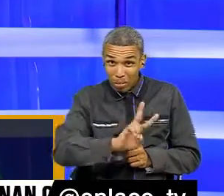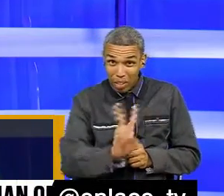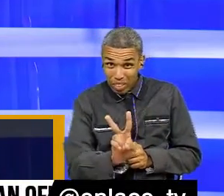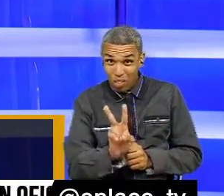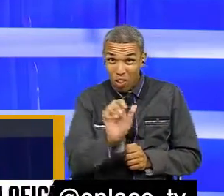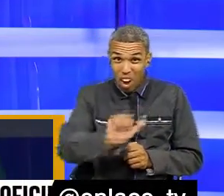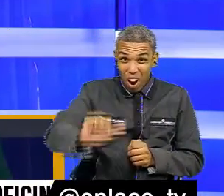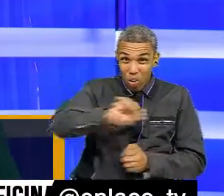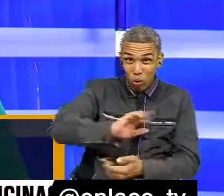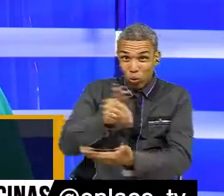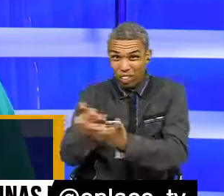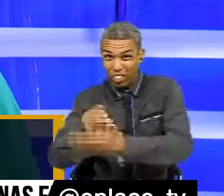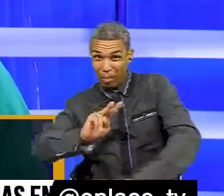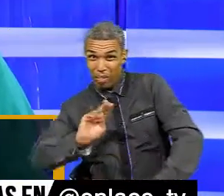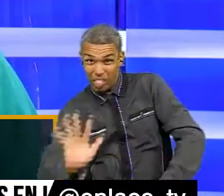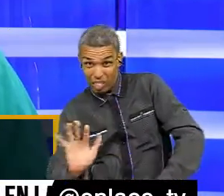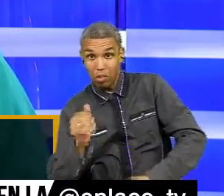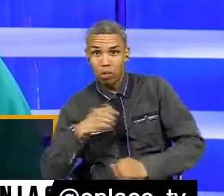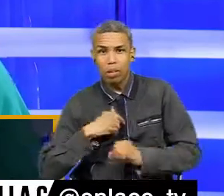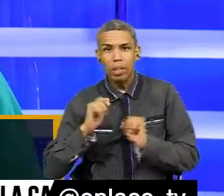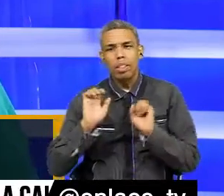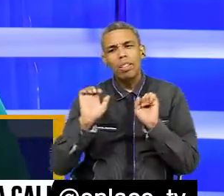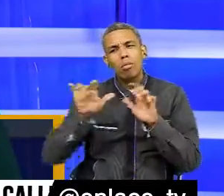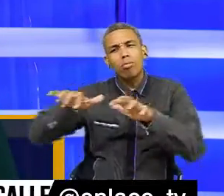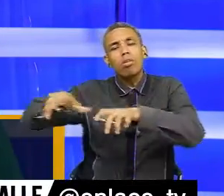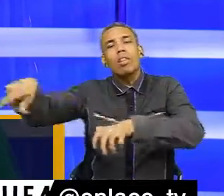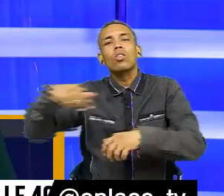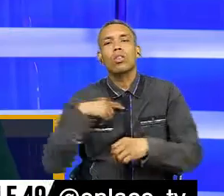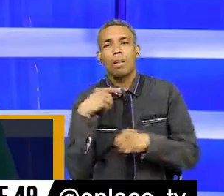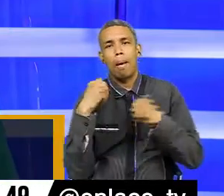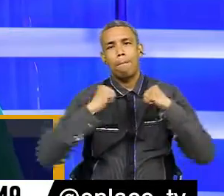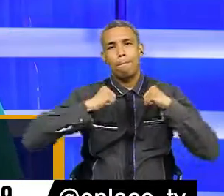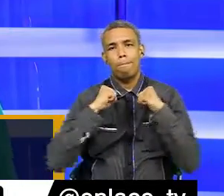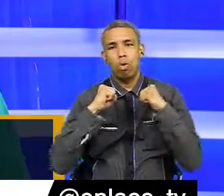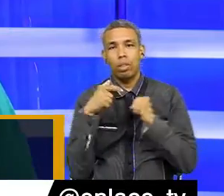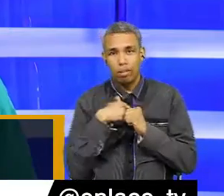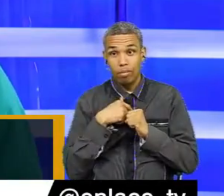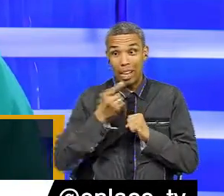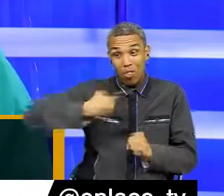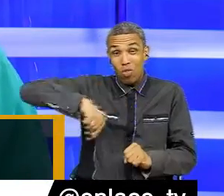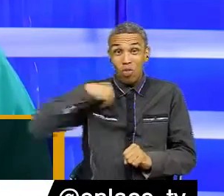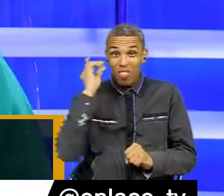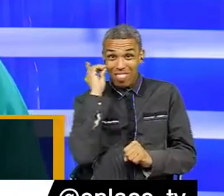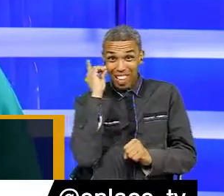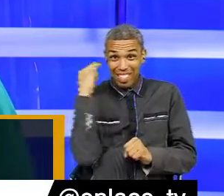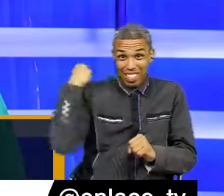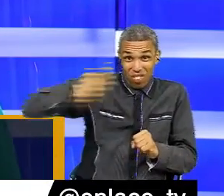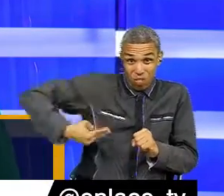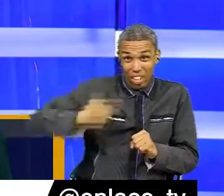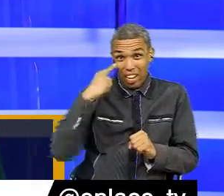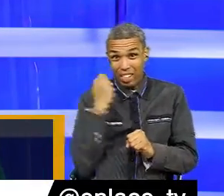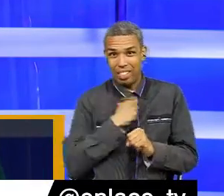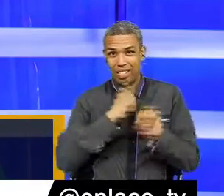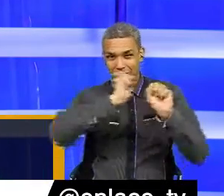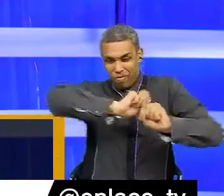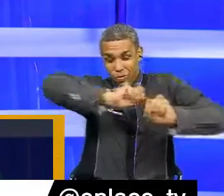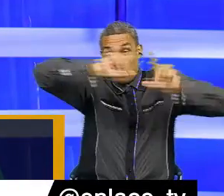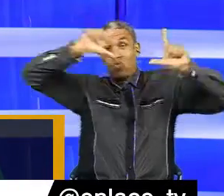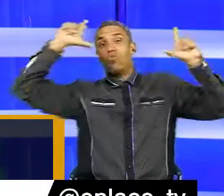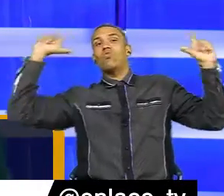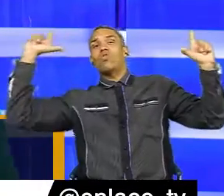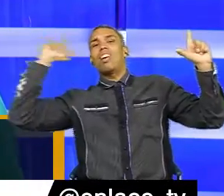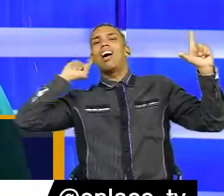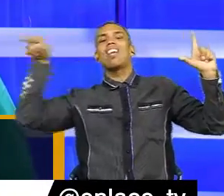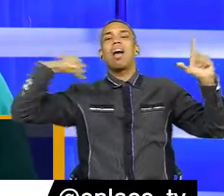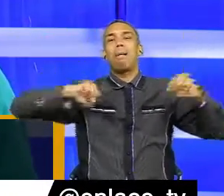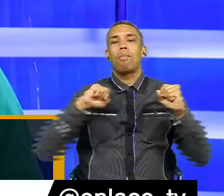agosto en Bogotá. Nosotros nos van a proyectar el cortometraje en el Centro Comercial Canfán, en el Cinema Tarantino, a